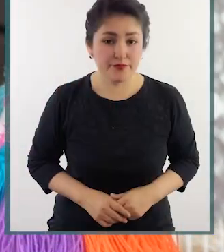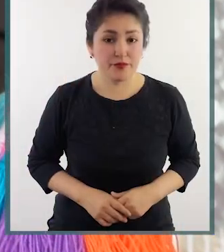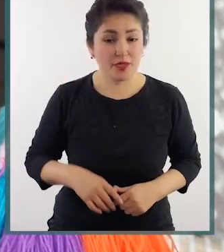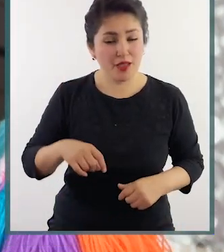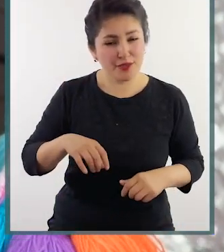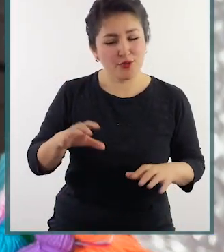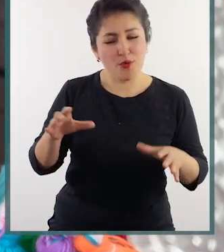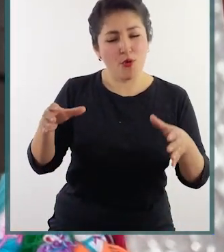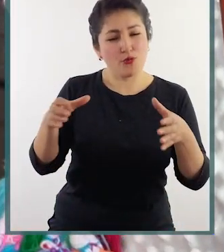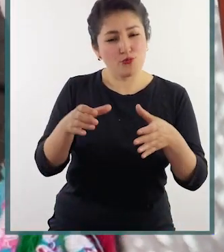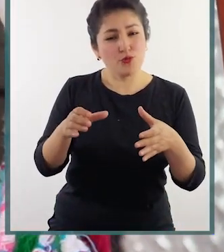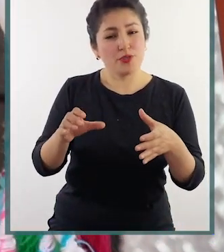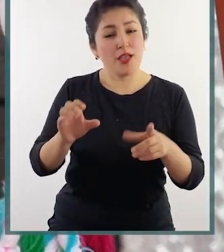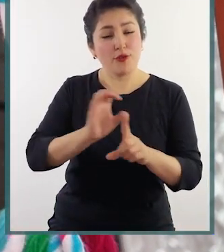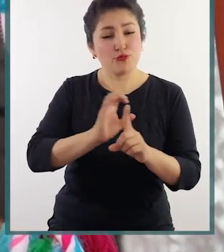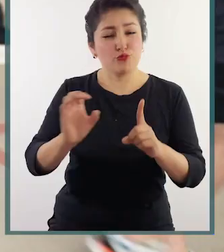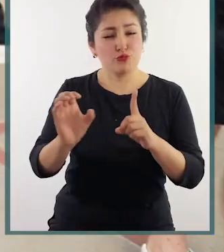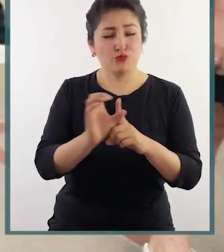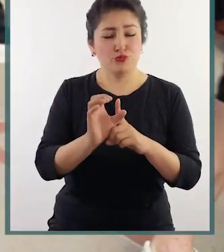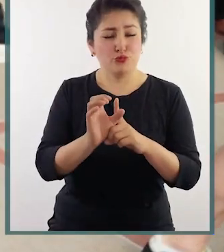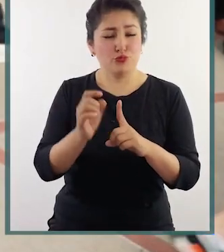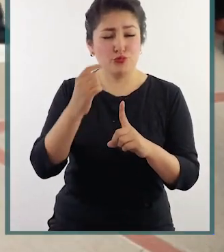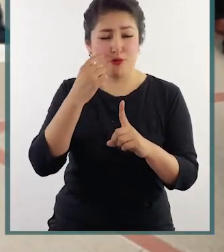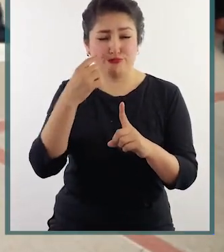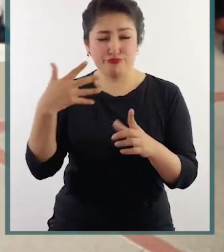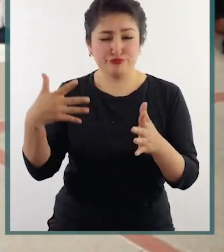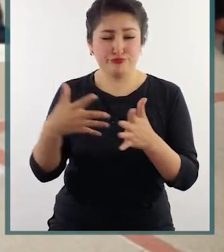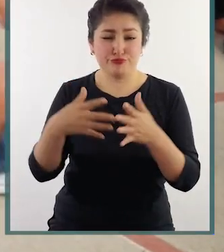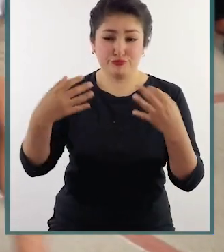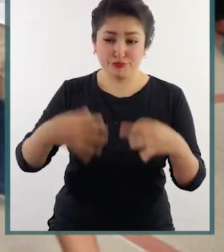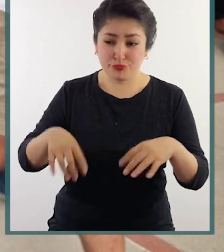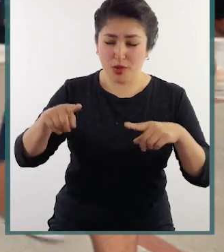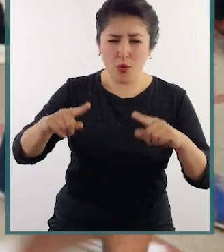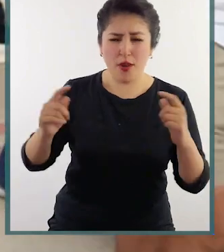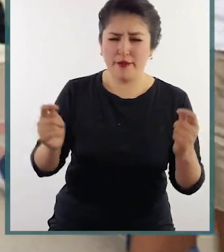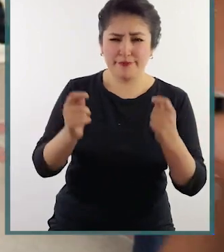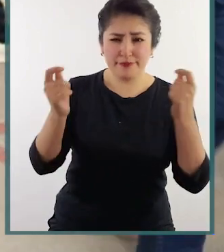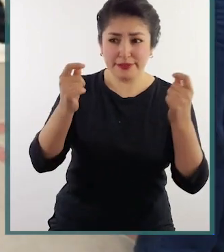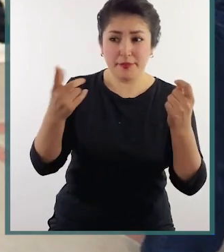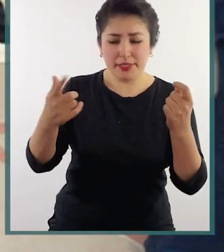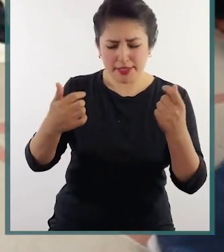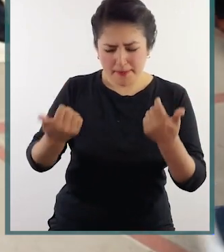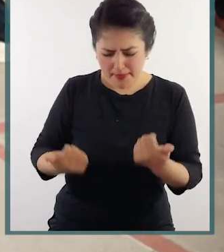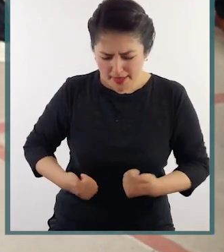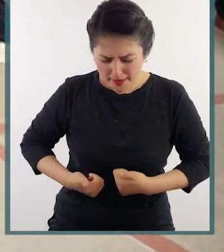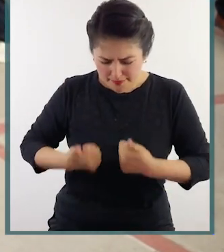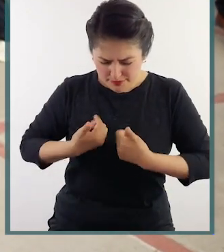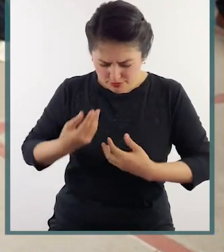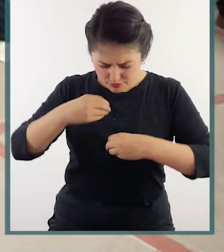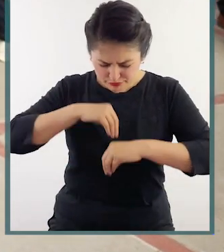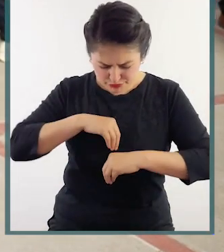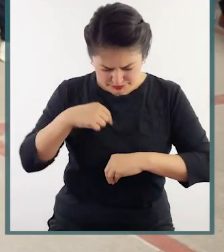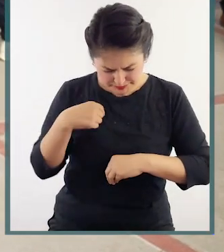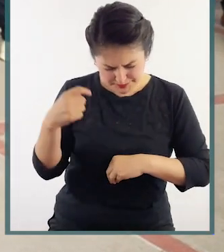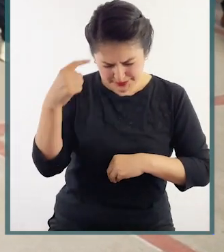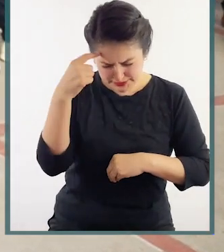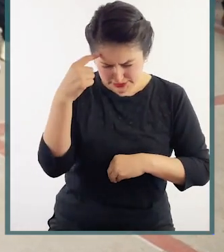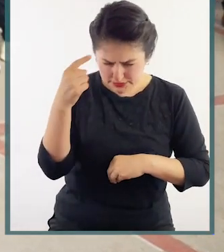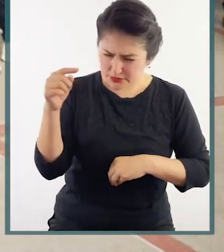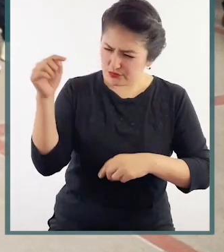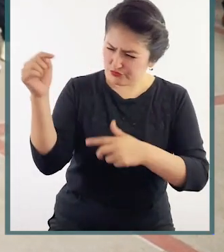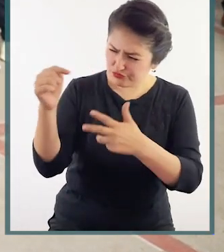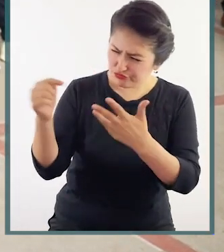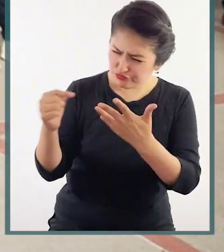La Jornada de Cultura Viva y Achaininchik, Nuestros Saberes para la Vida, un evento que celebra nuestras raíces, también nos invita a reflexionar sobre la importancia